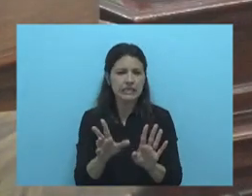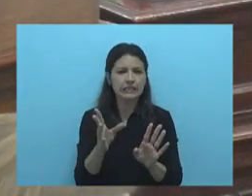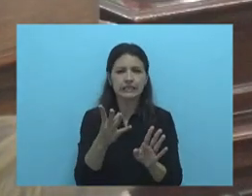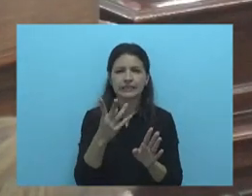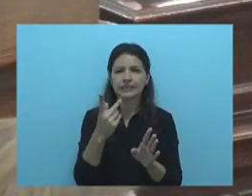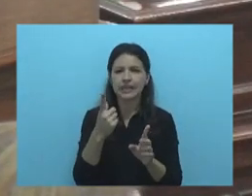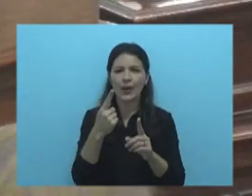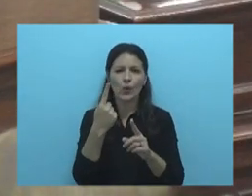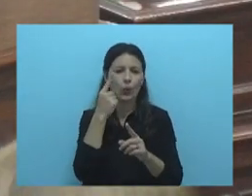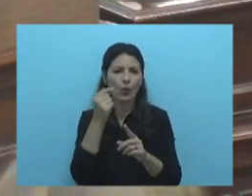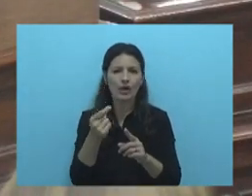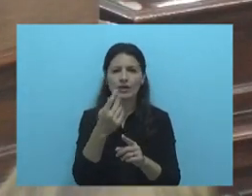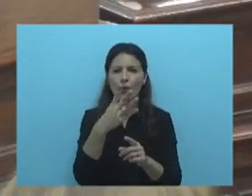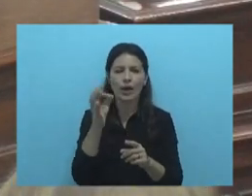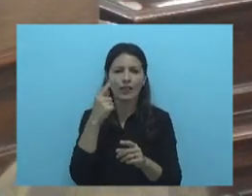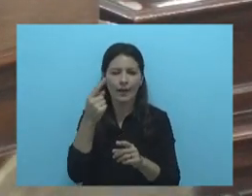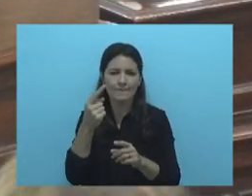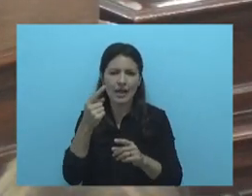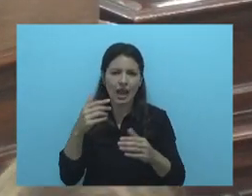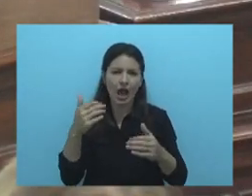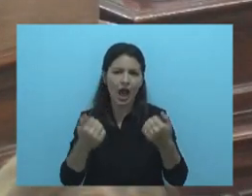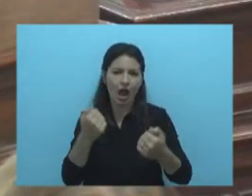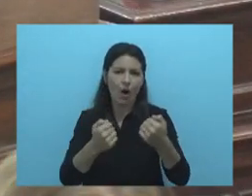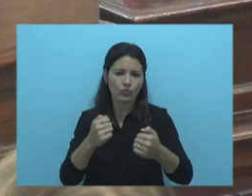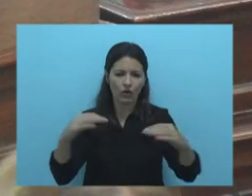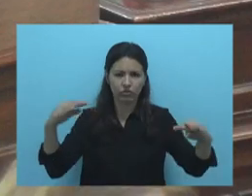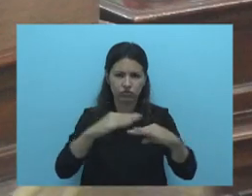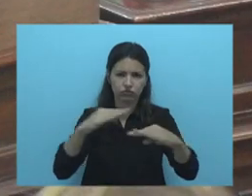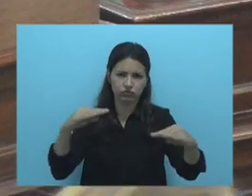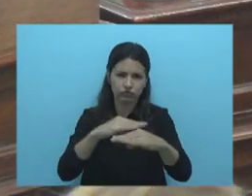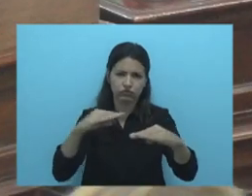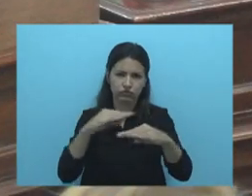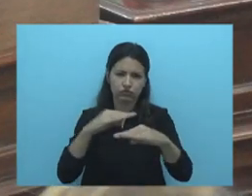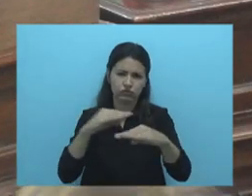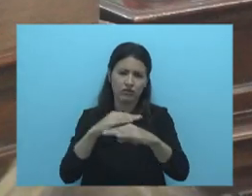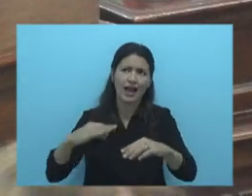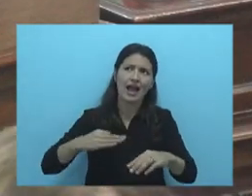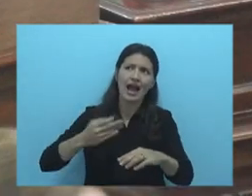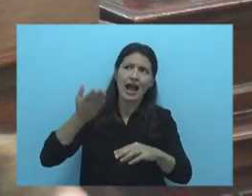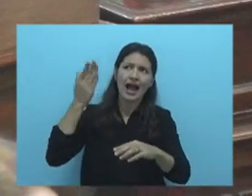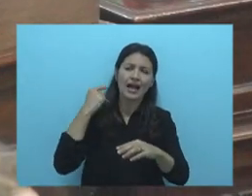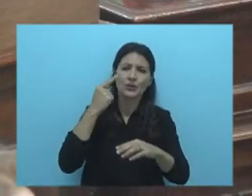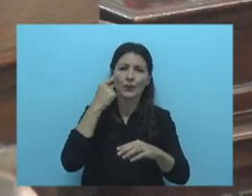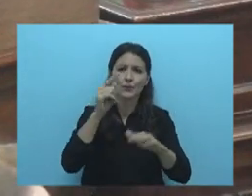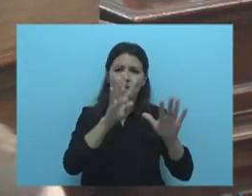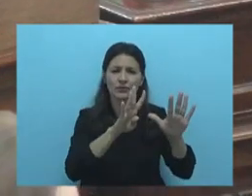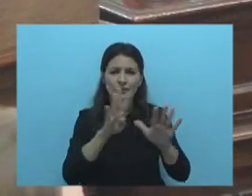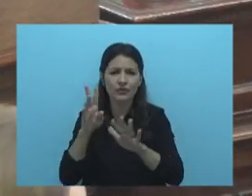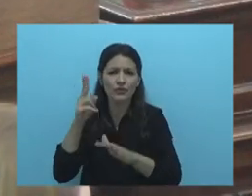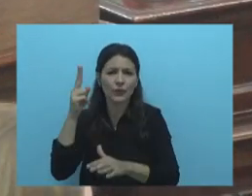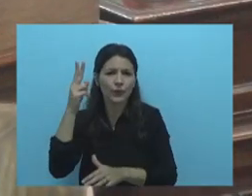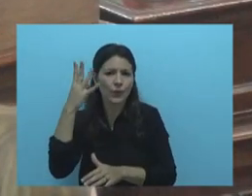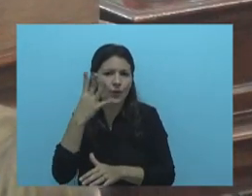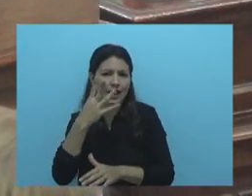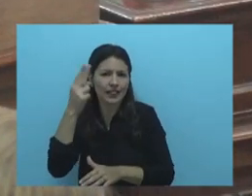inauguró en agosto del año 1939, que como es lógico, su vida útil ya